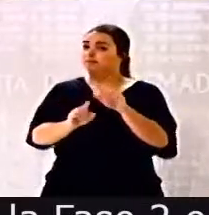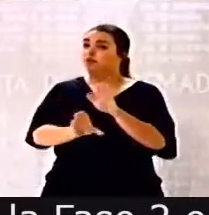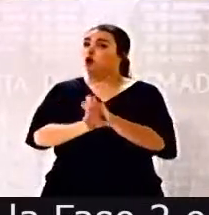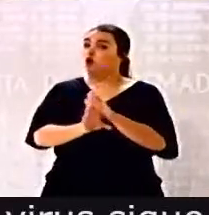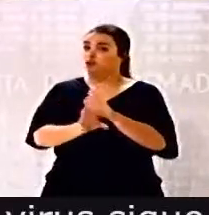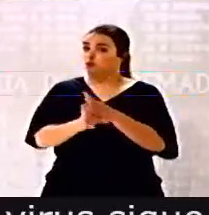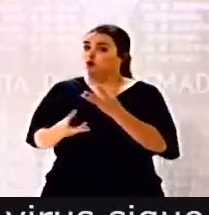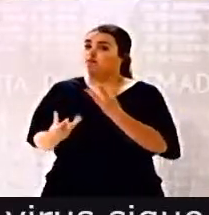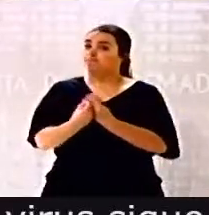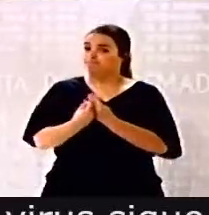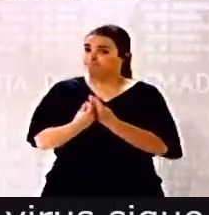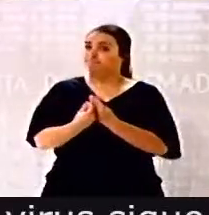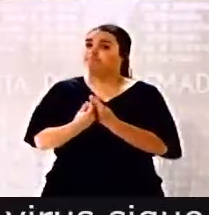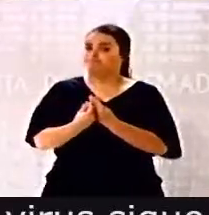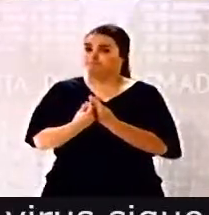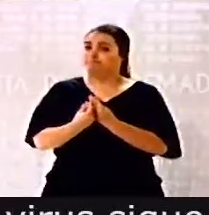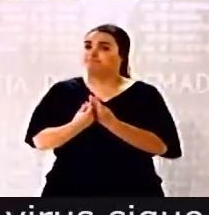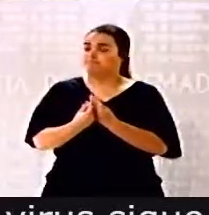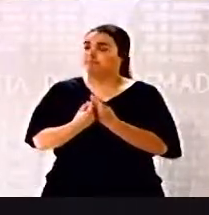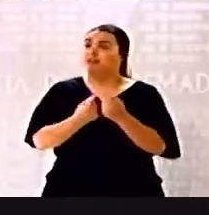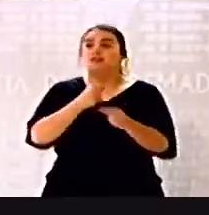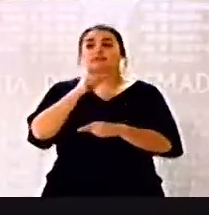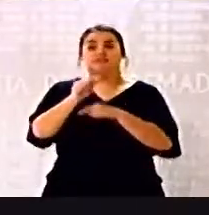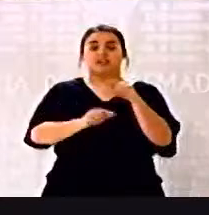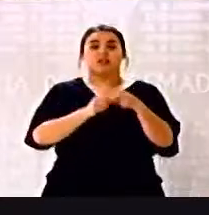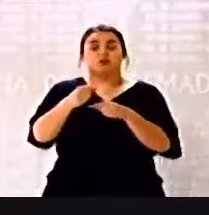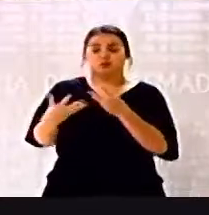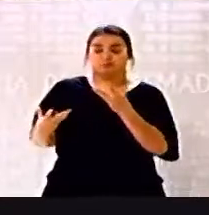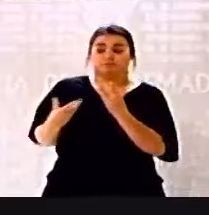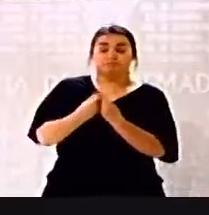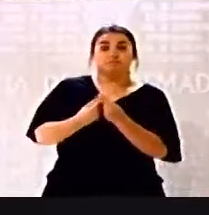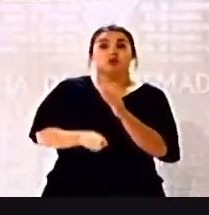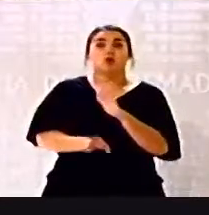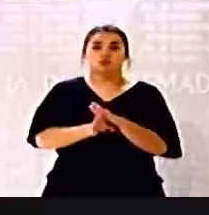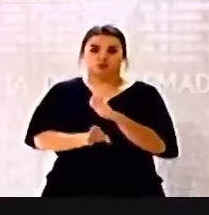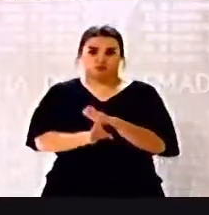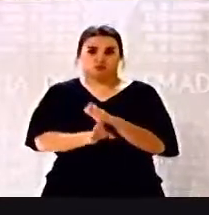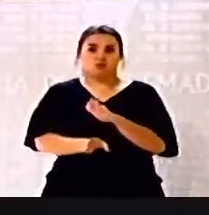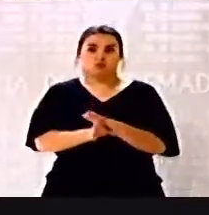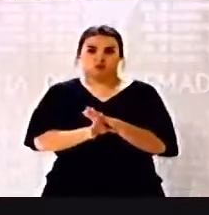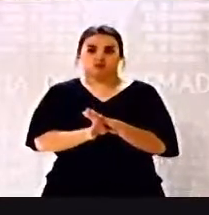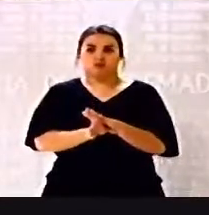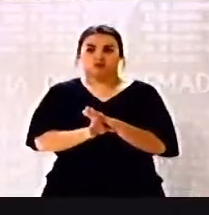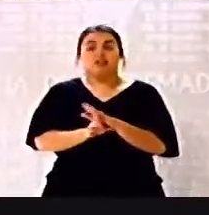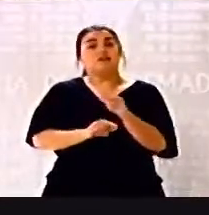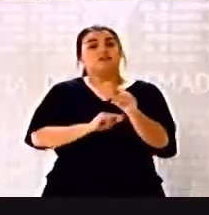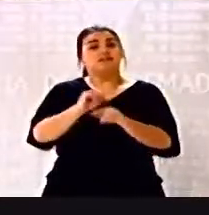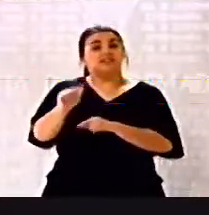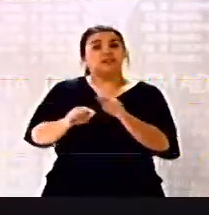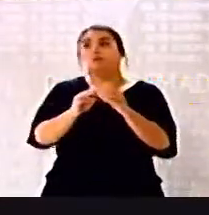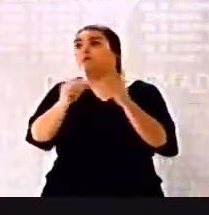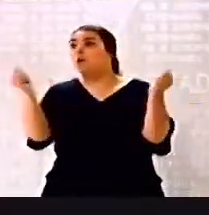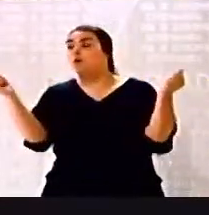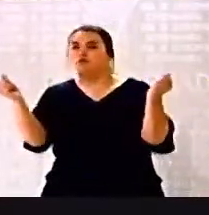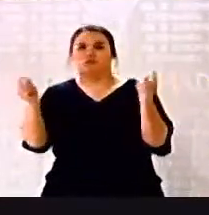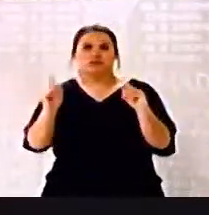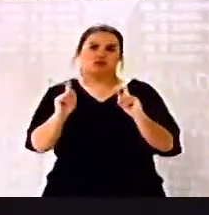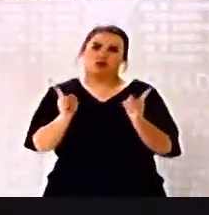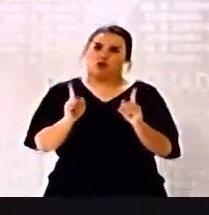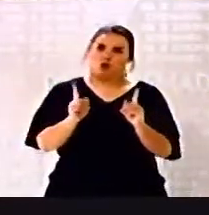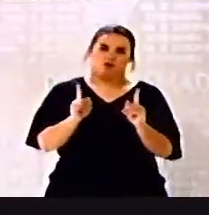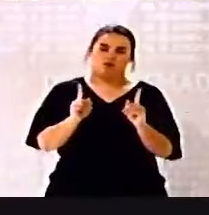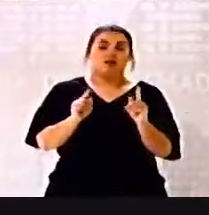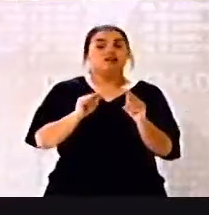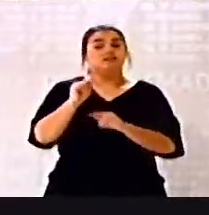nosotros. El virus sigue con nosotros. El virus no se ha ido. El